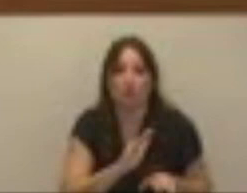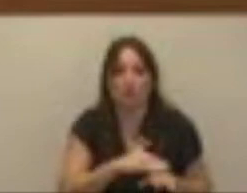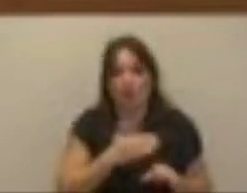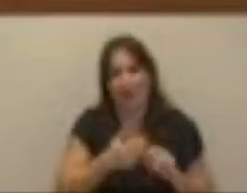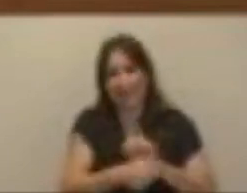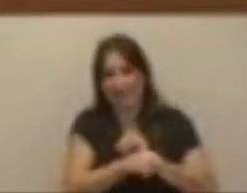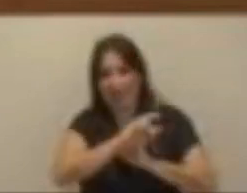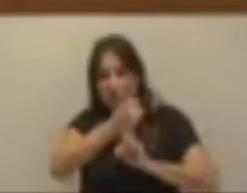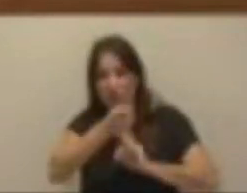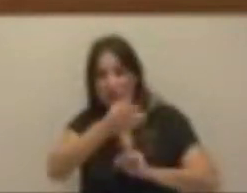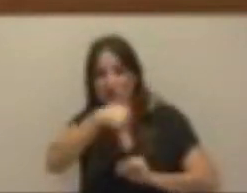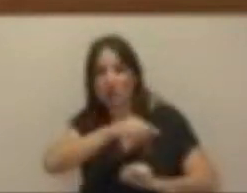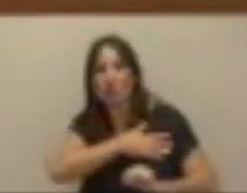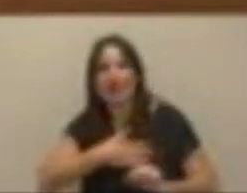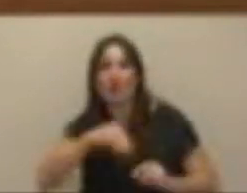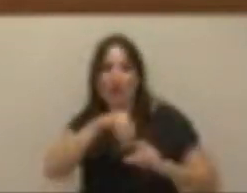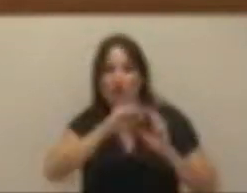administraciones públicas.